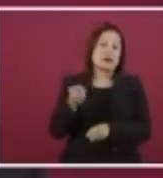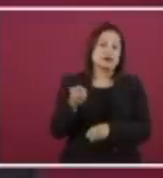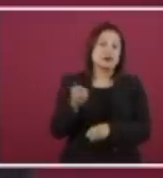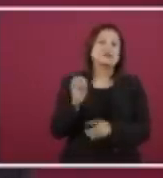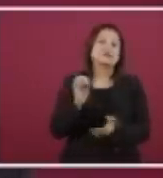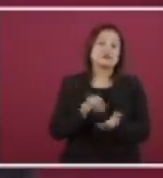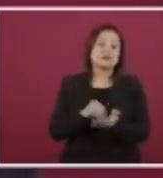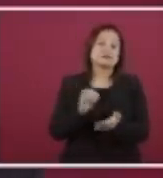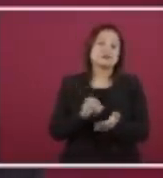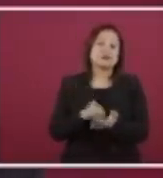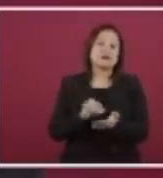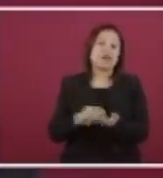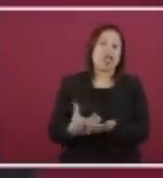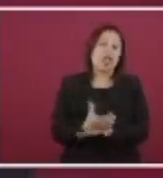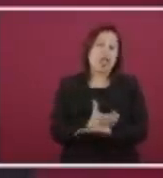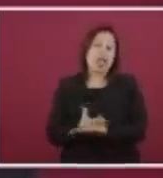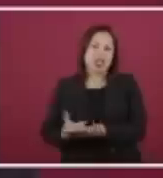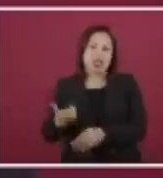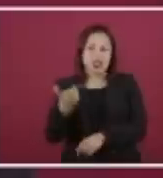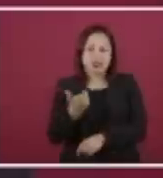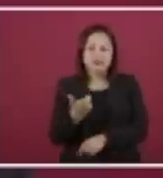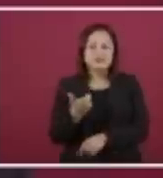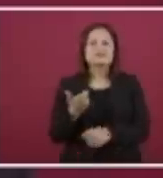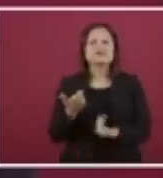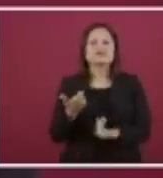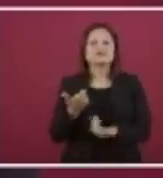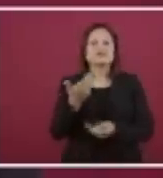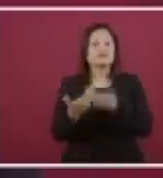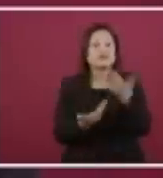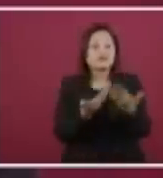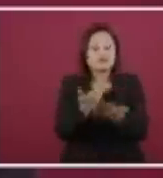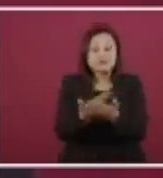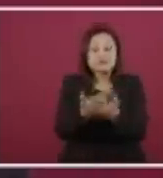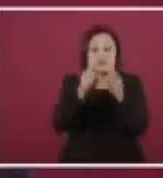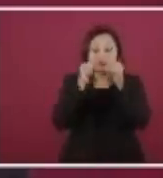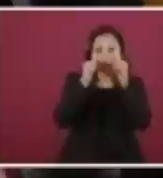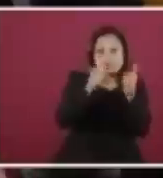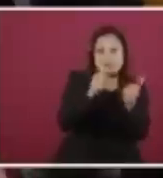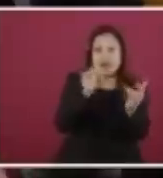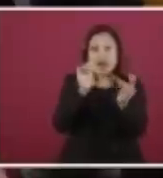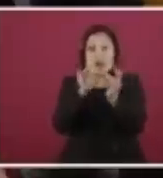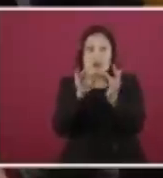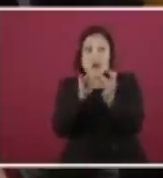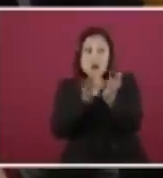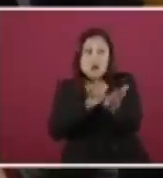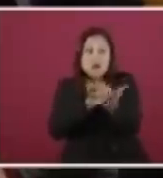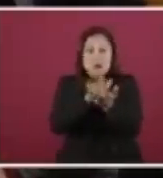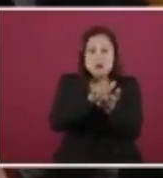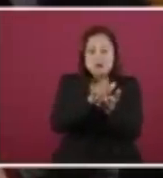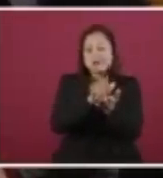sobre el servicio social, sobre la comunicación,